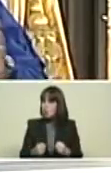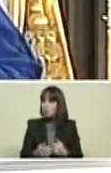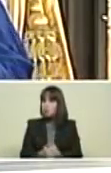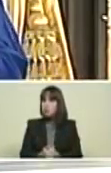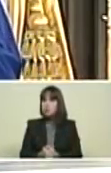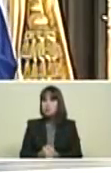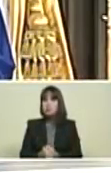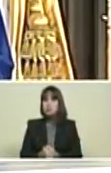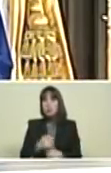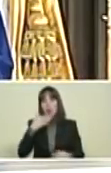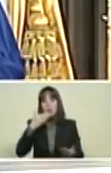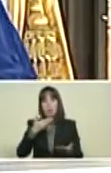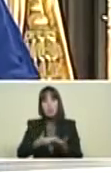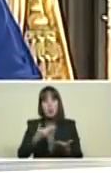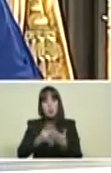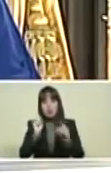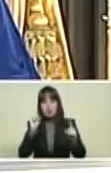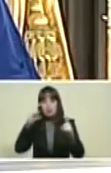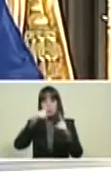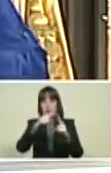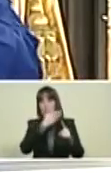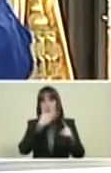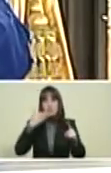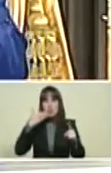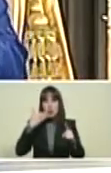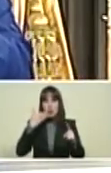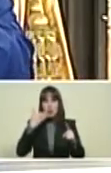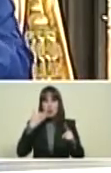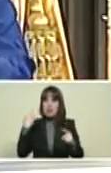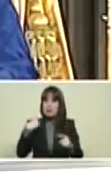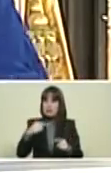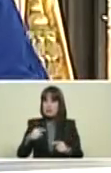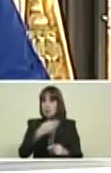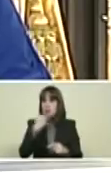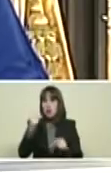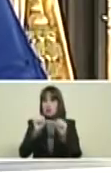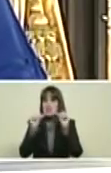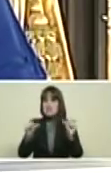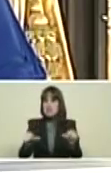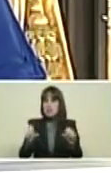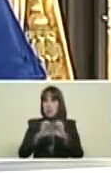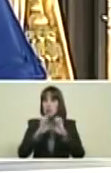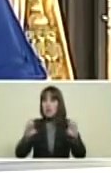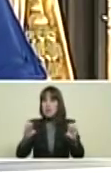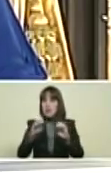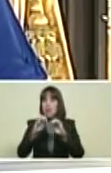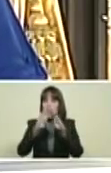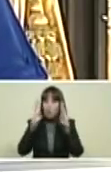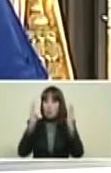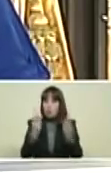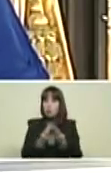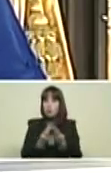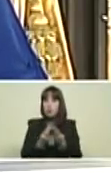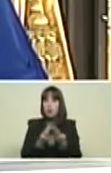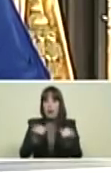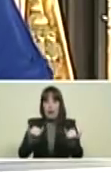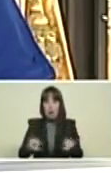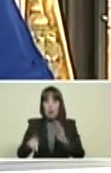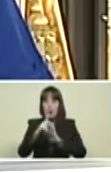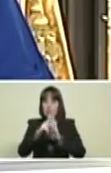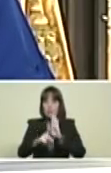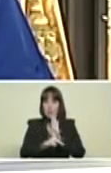nos estamos planteando la gran meta de tener el mejor sistema educativo del mundo, Venezuela en este periodo del Plan de la